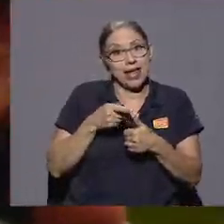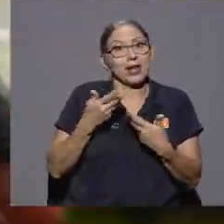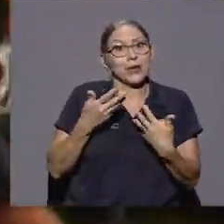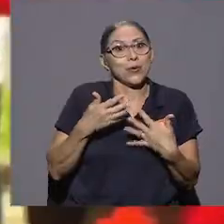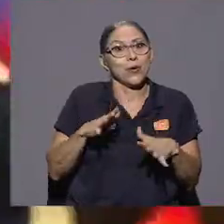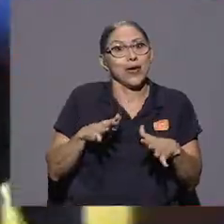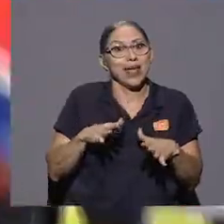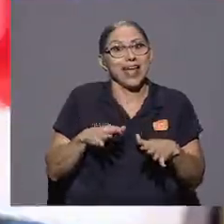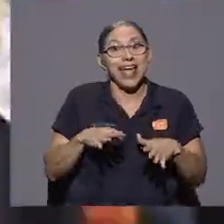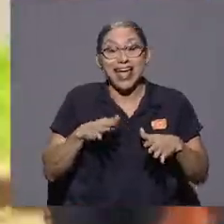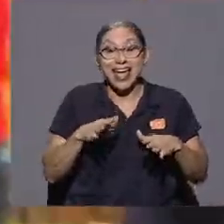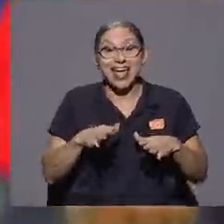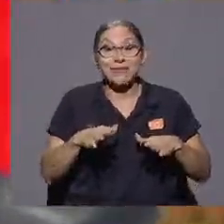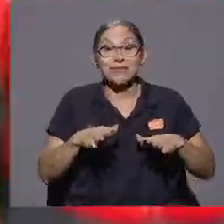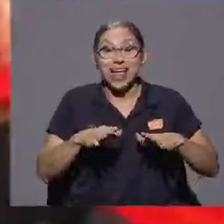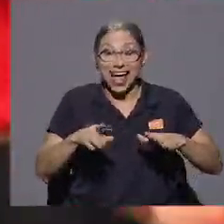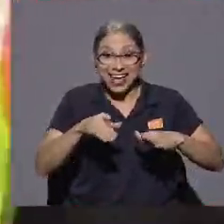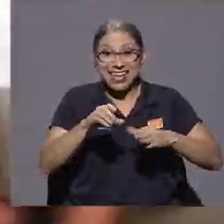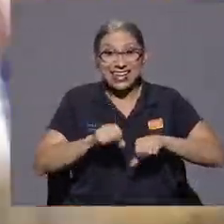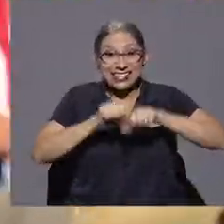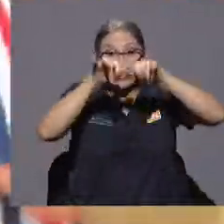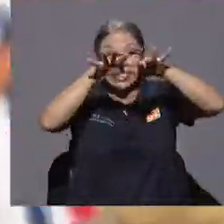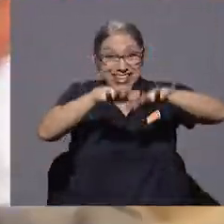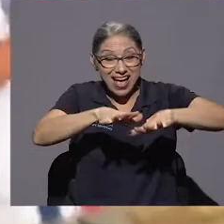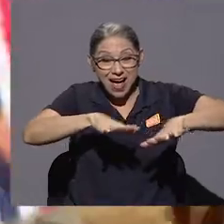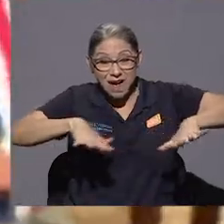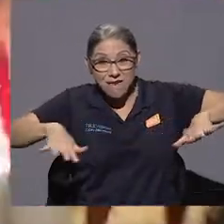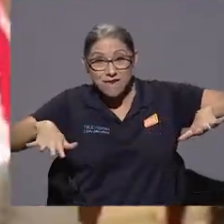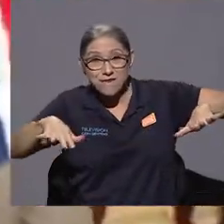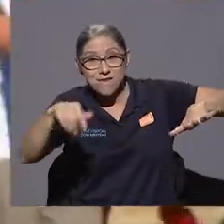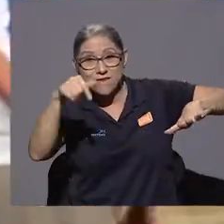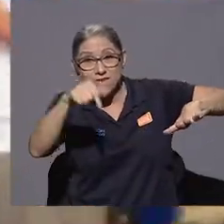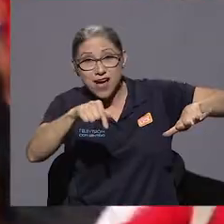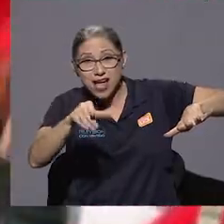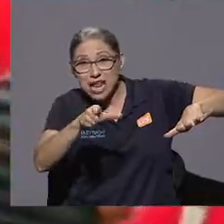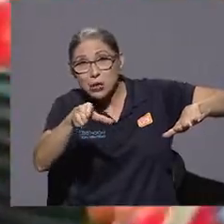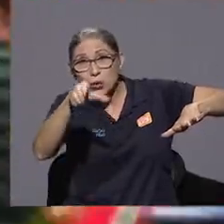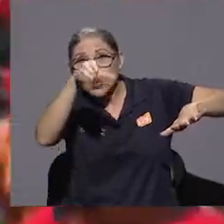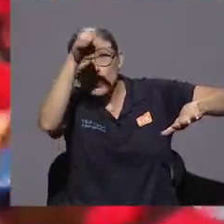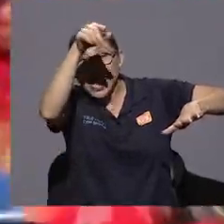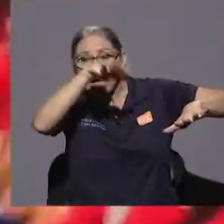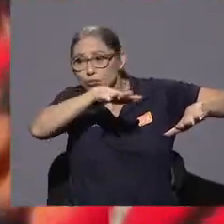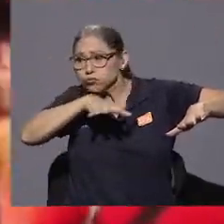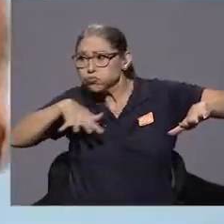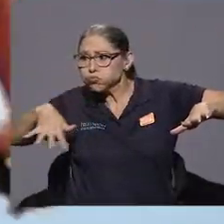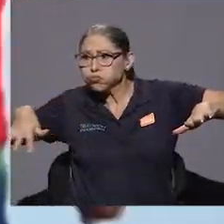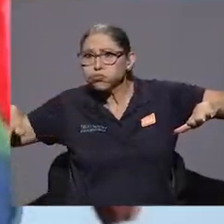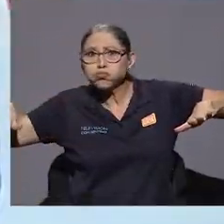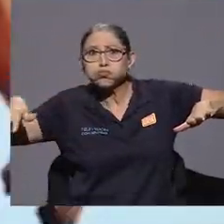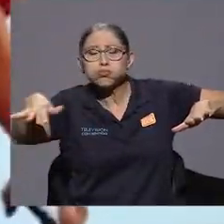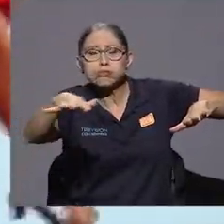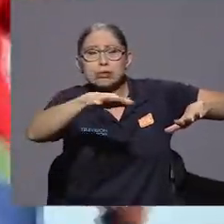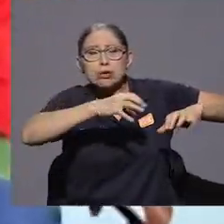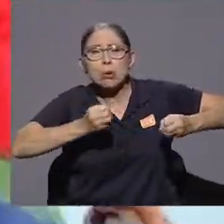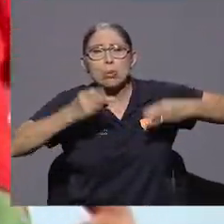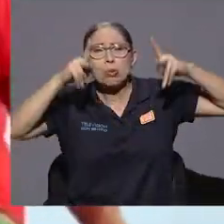paseo Colón, ahí alrededor de la estatua de León Cortés, que fue ahí donde estaba la tarima, estaba repleta, pero repleta,